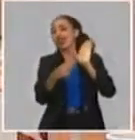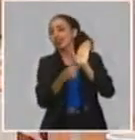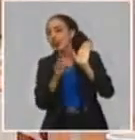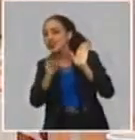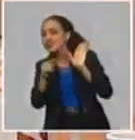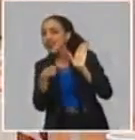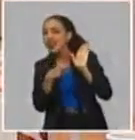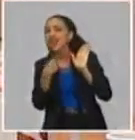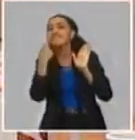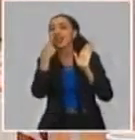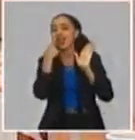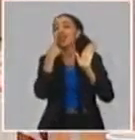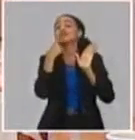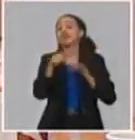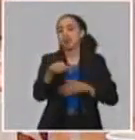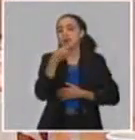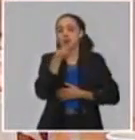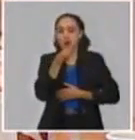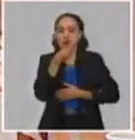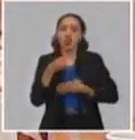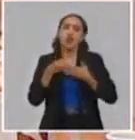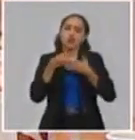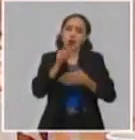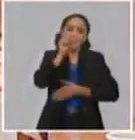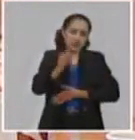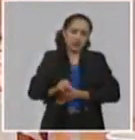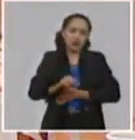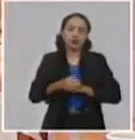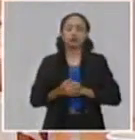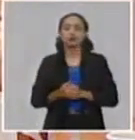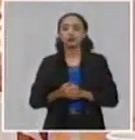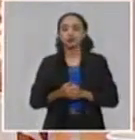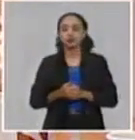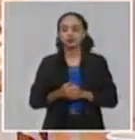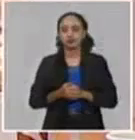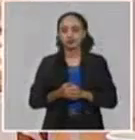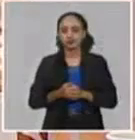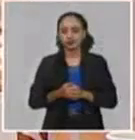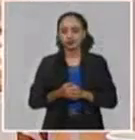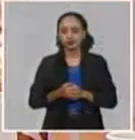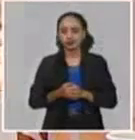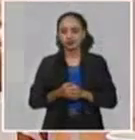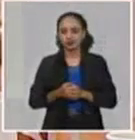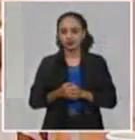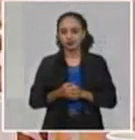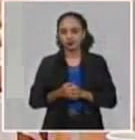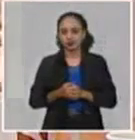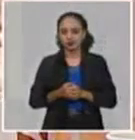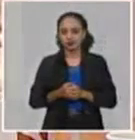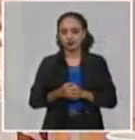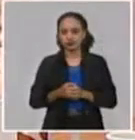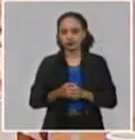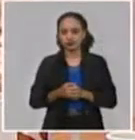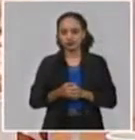que asisten a las personas. Está el tema de las cuentas, que es